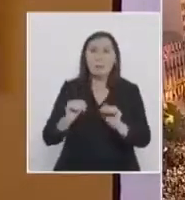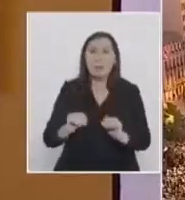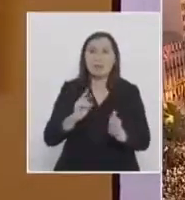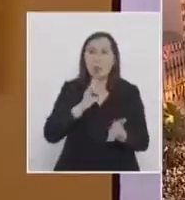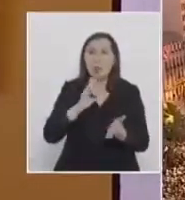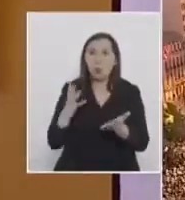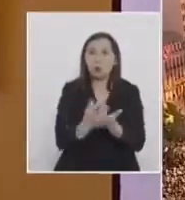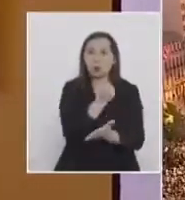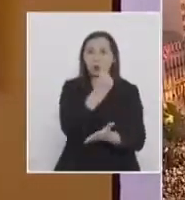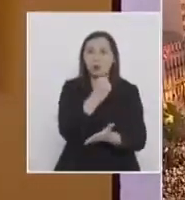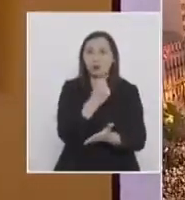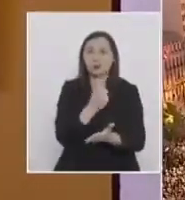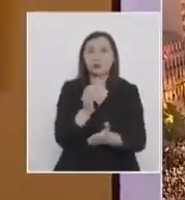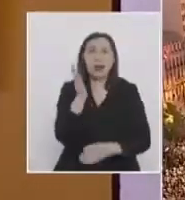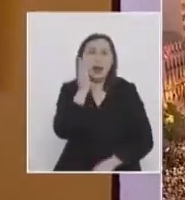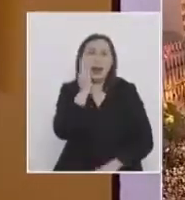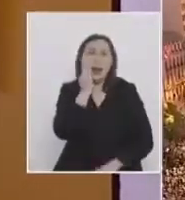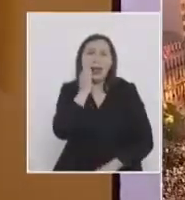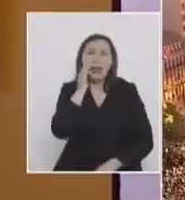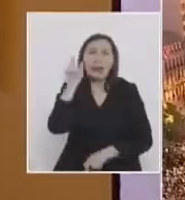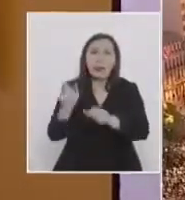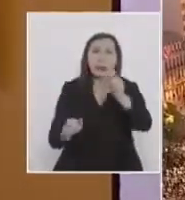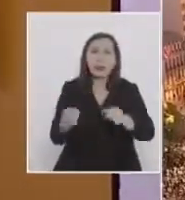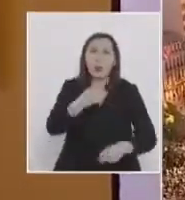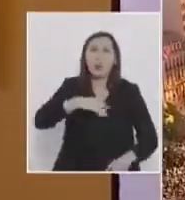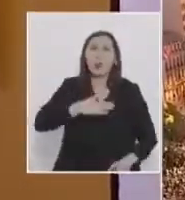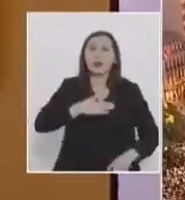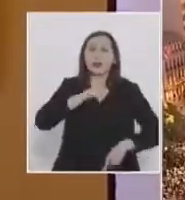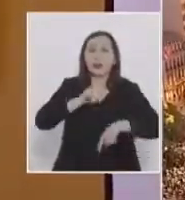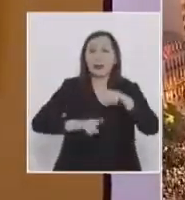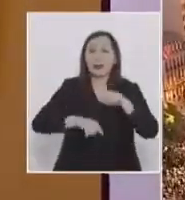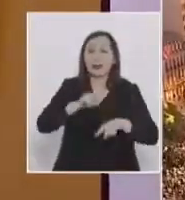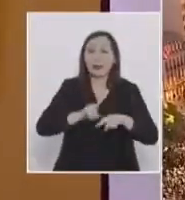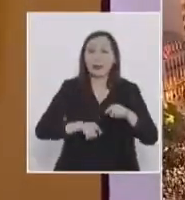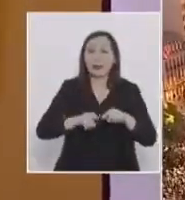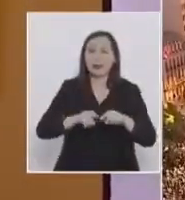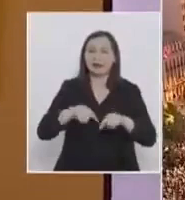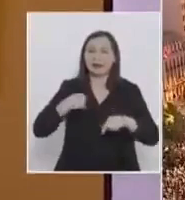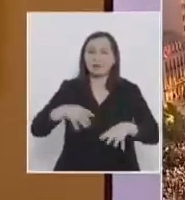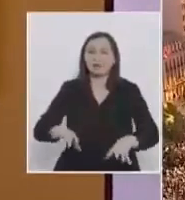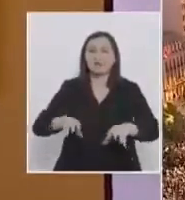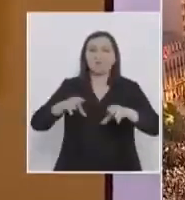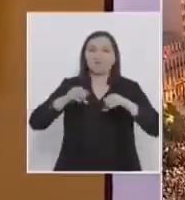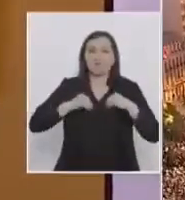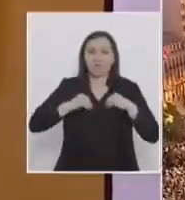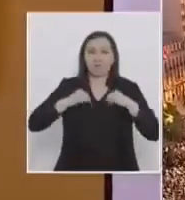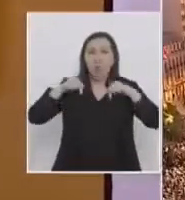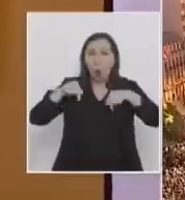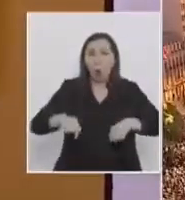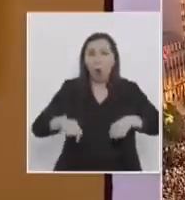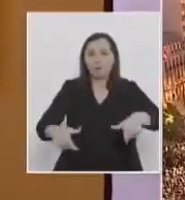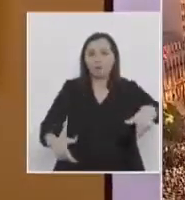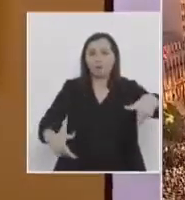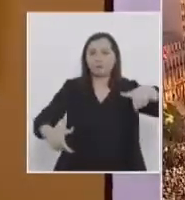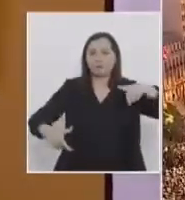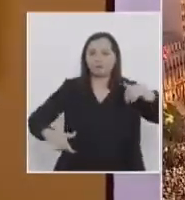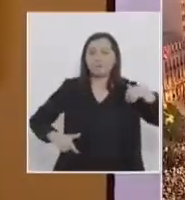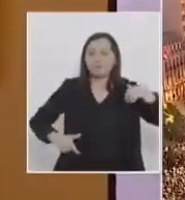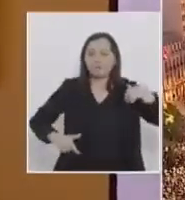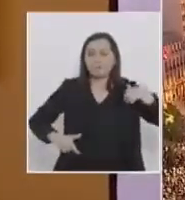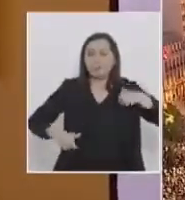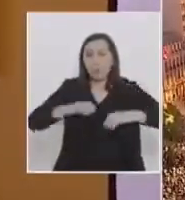resultado. Queridos habitantes de nuestra tierra, asumo hoy con